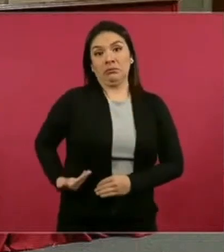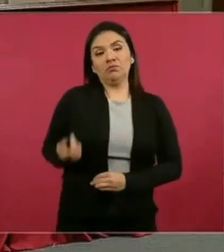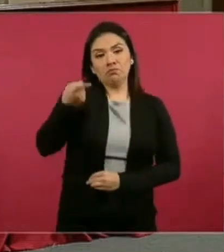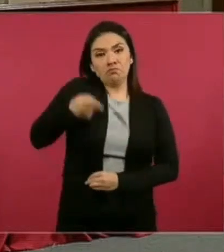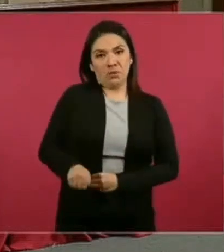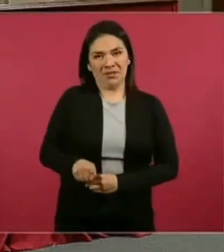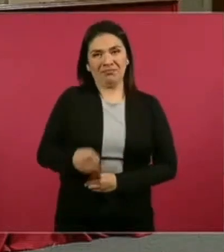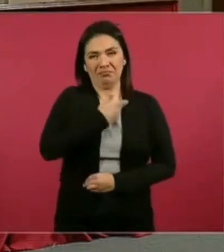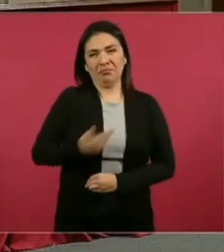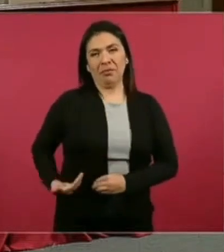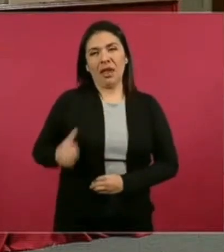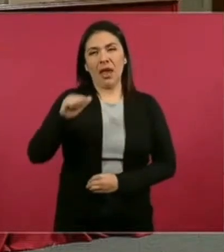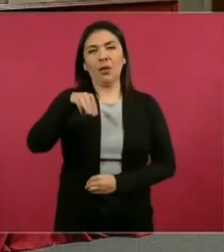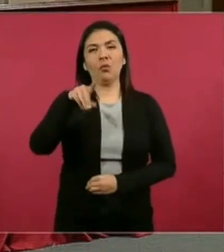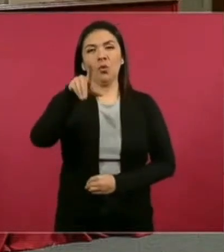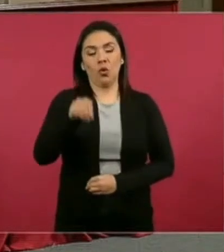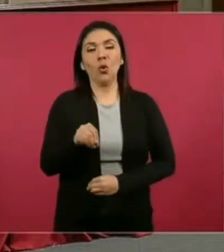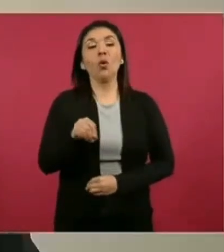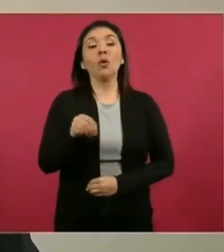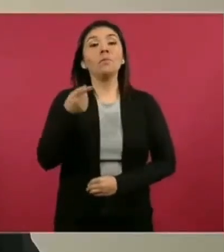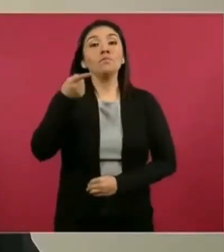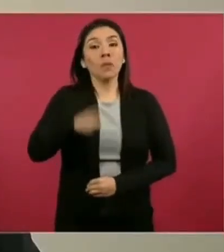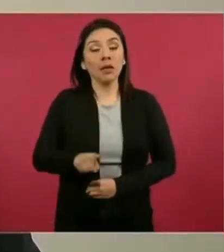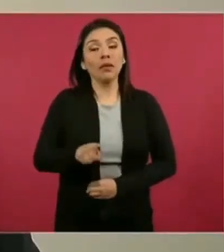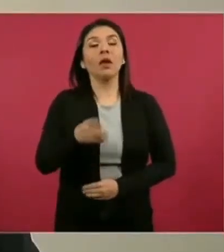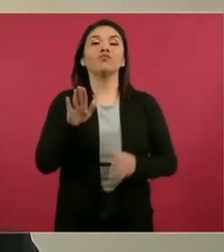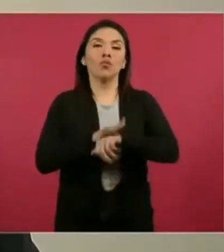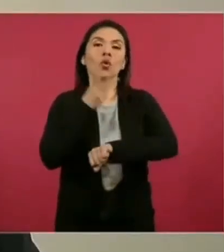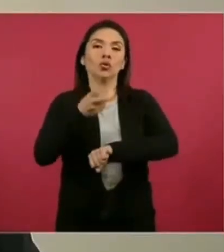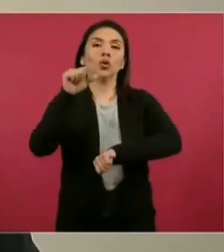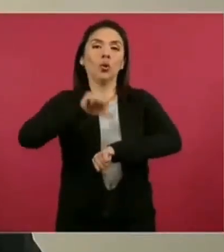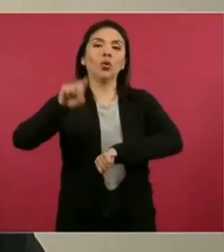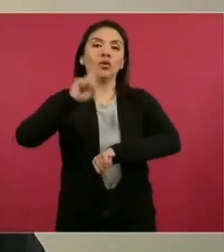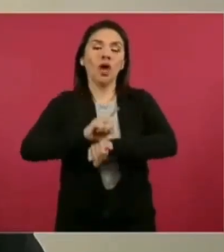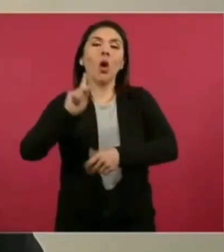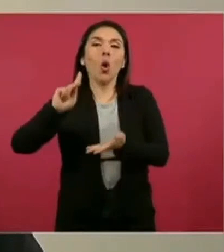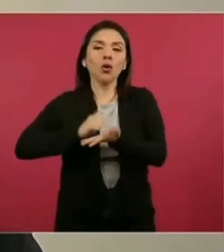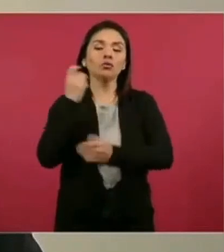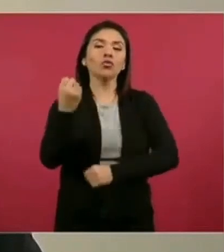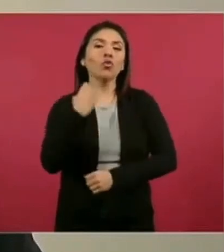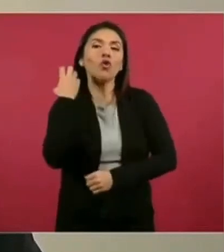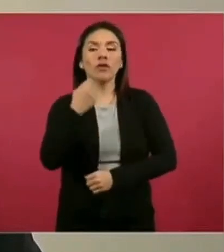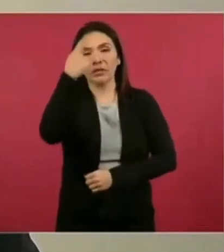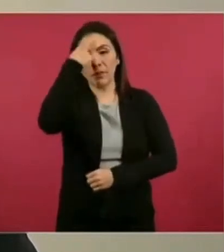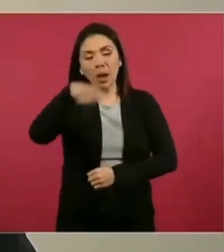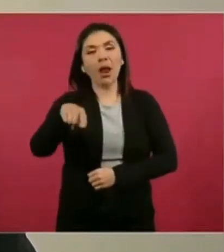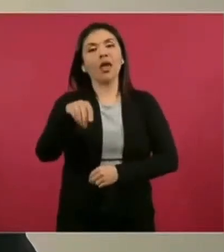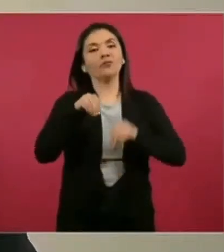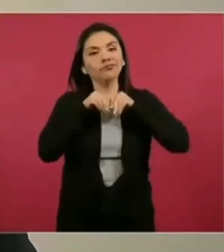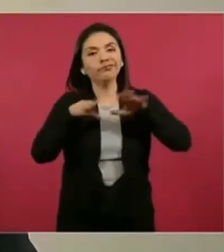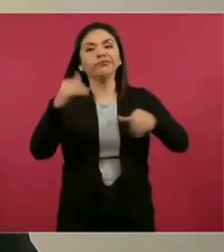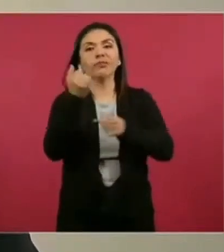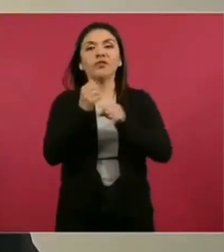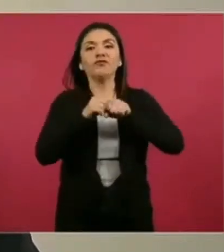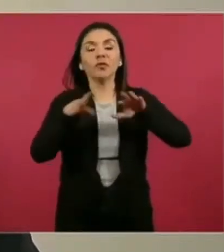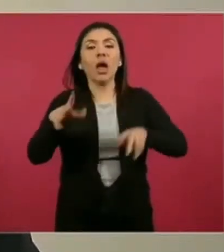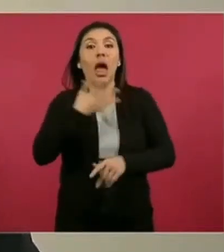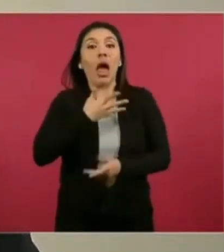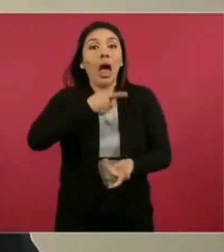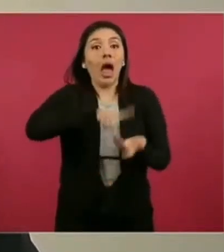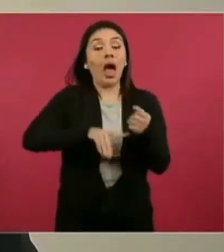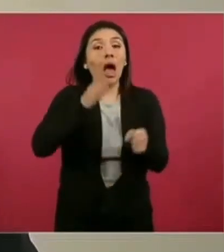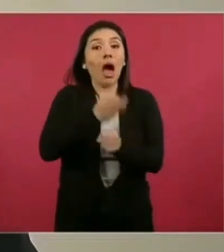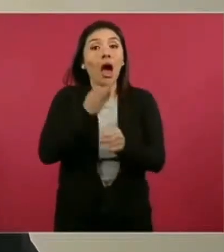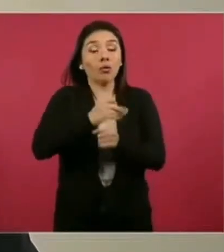presidente Andrés Manuel López Obrador, abrimos este espacio para dar a conocer la información que se cuenta